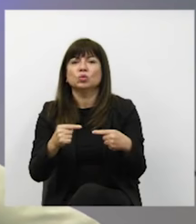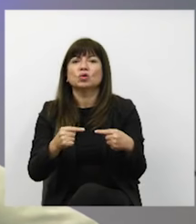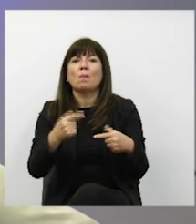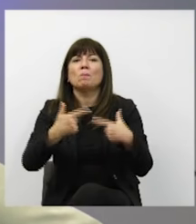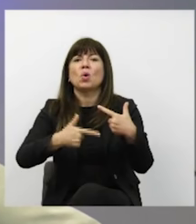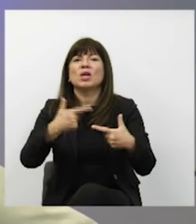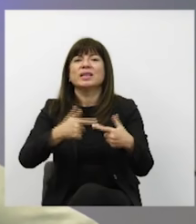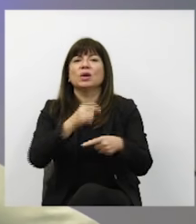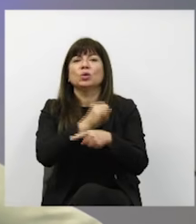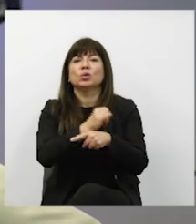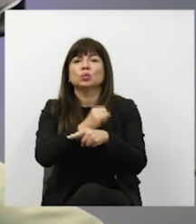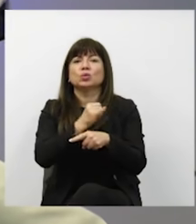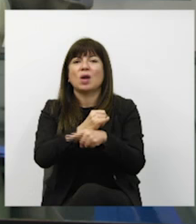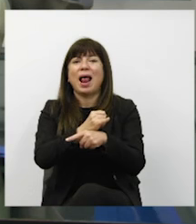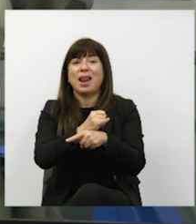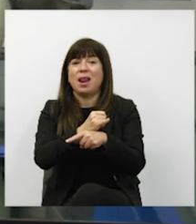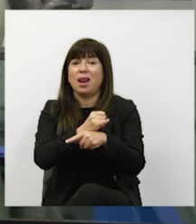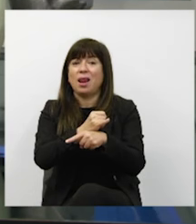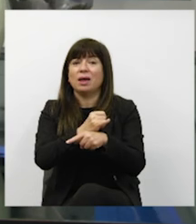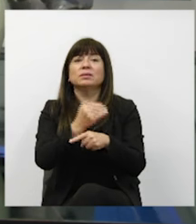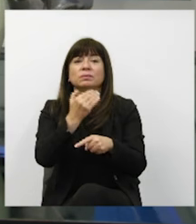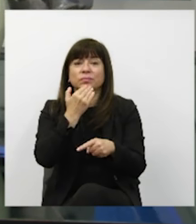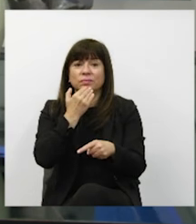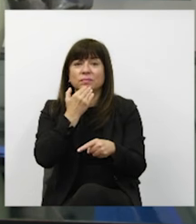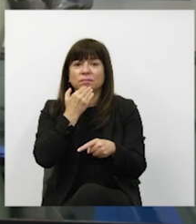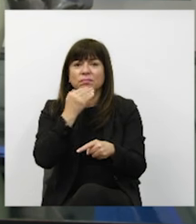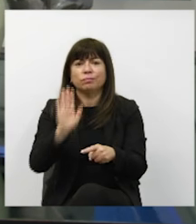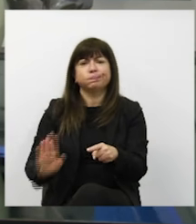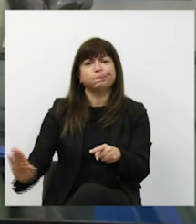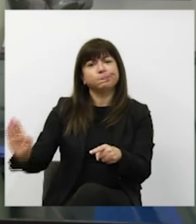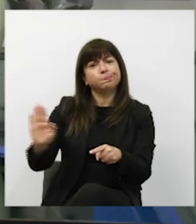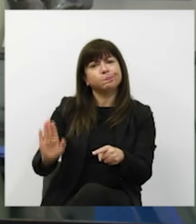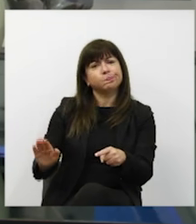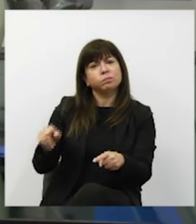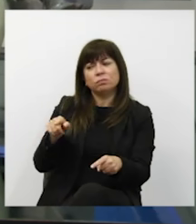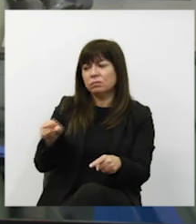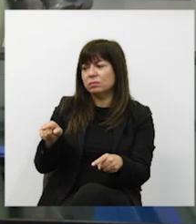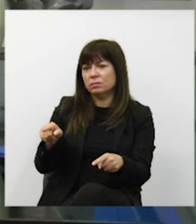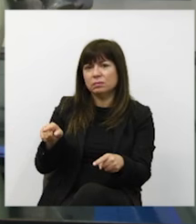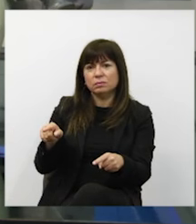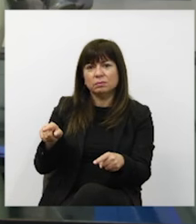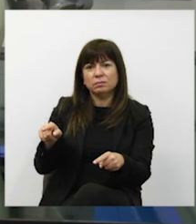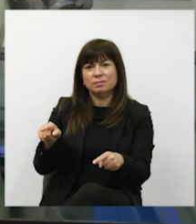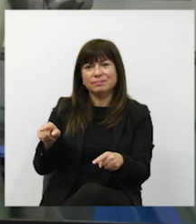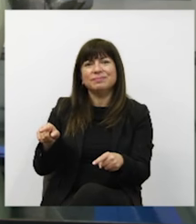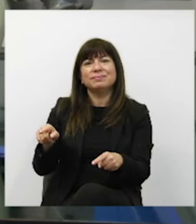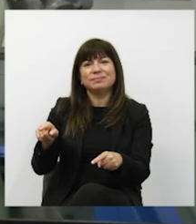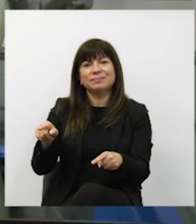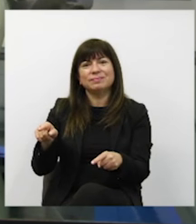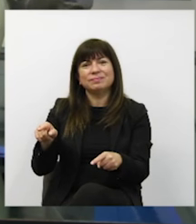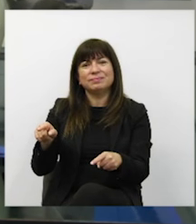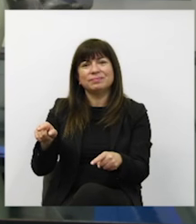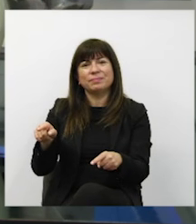decirlo, político-institucional y constitucional. Y mientras tanto, en el fondo, nos vayamos quedando atrás